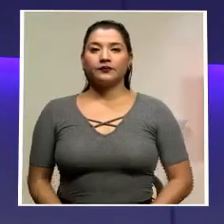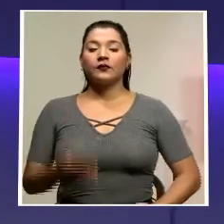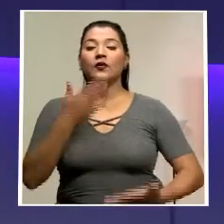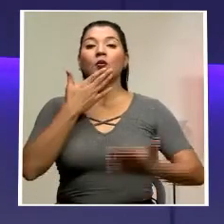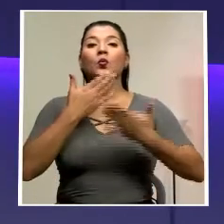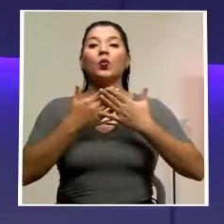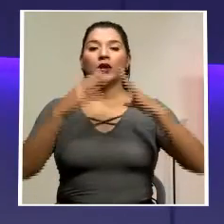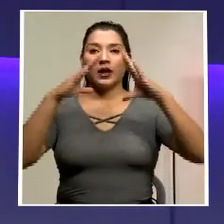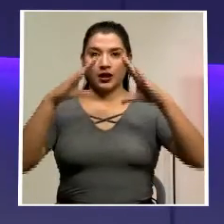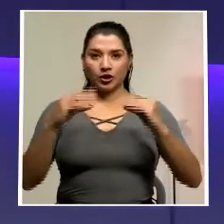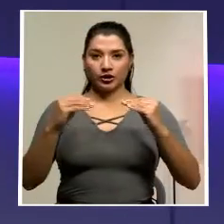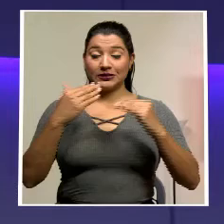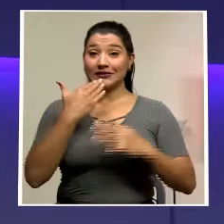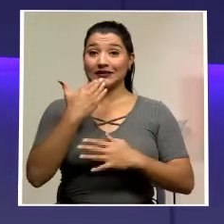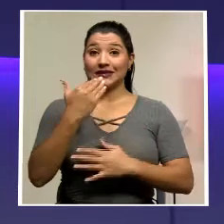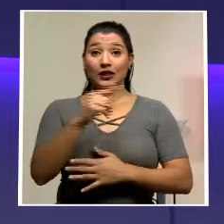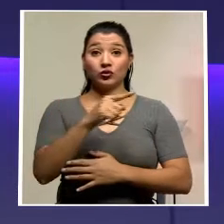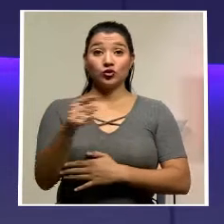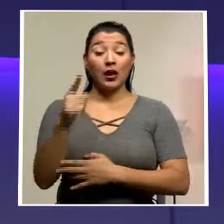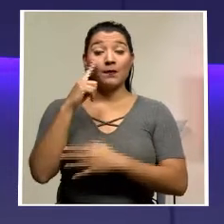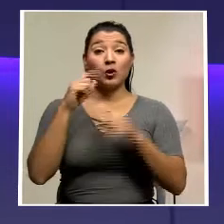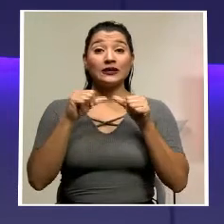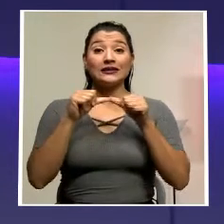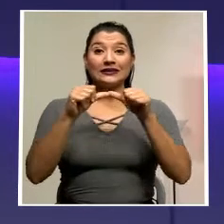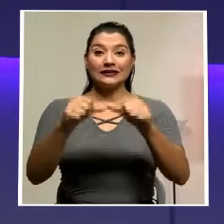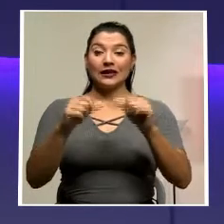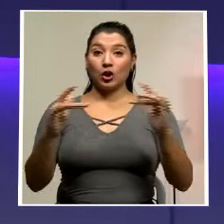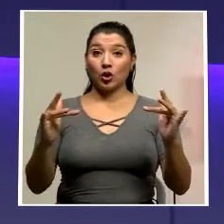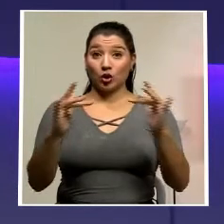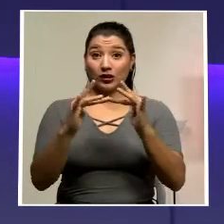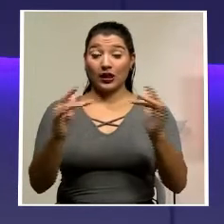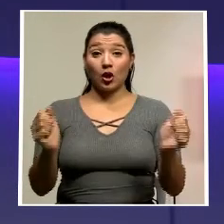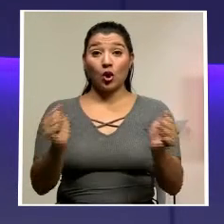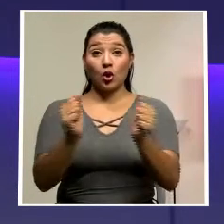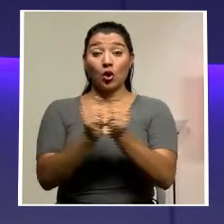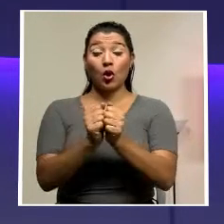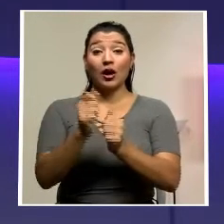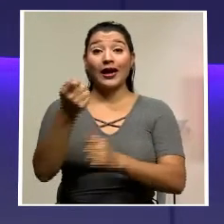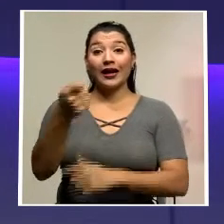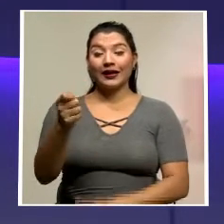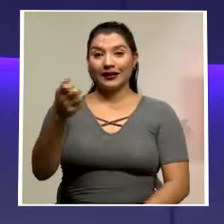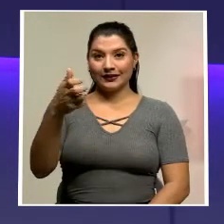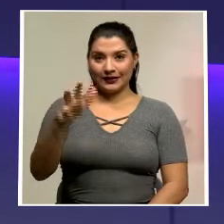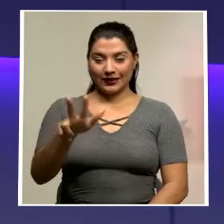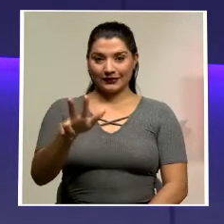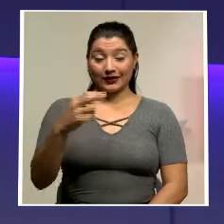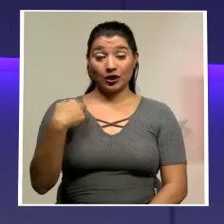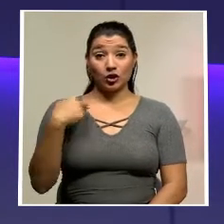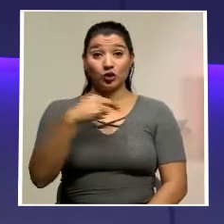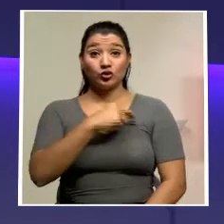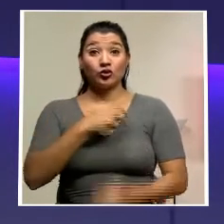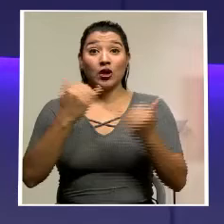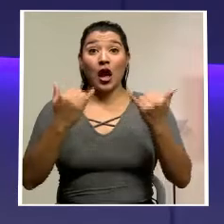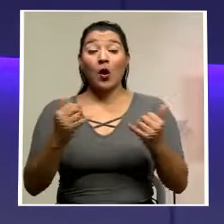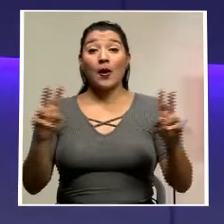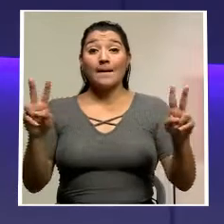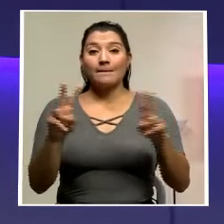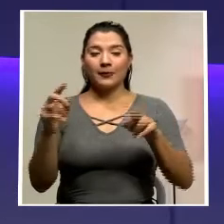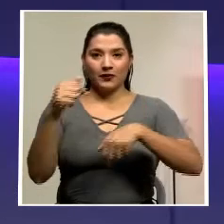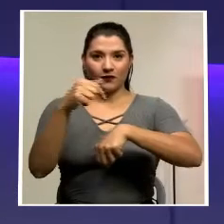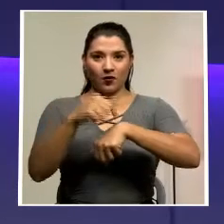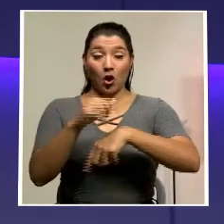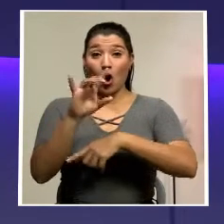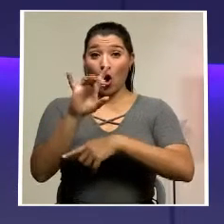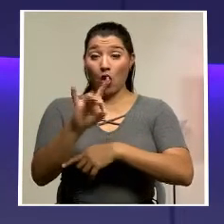Buenas noches, gracias por continuar conectados a la señal de Canal 13. Estamos en vivo a las 8 de la